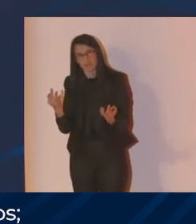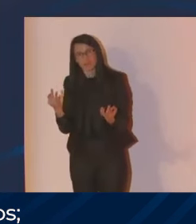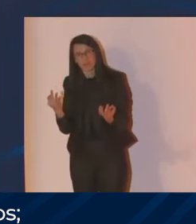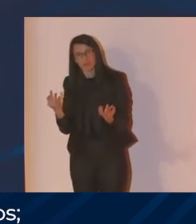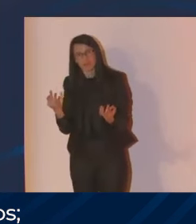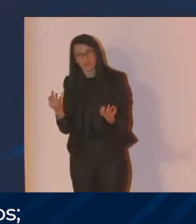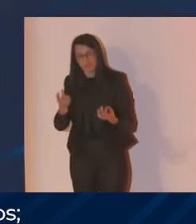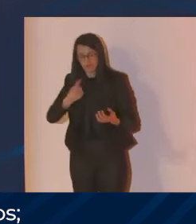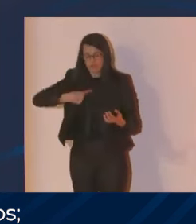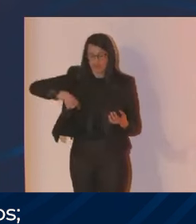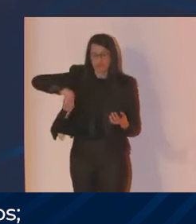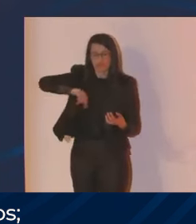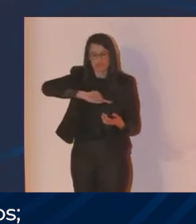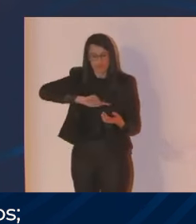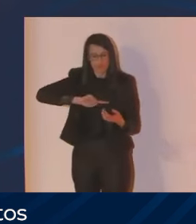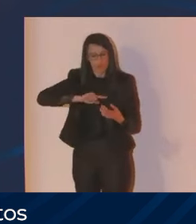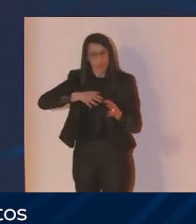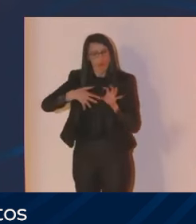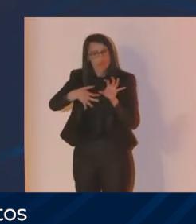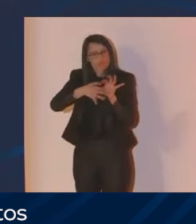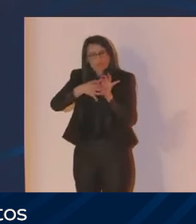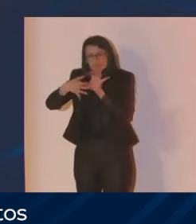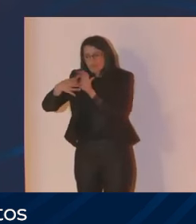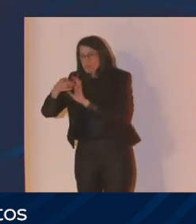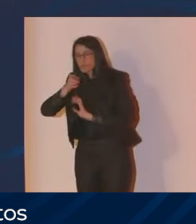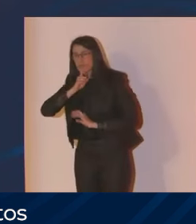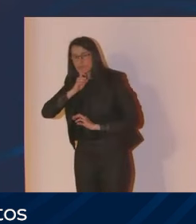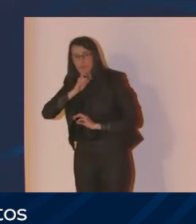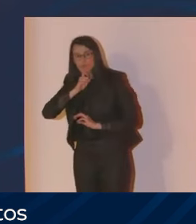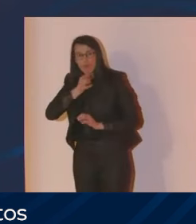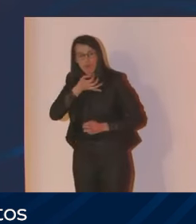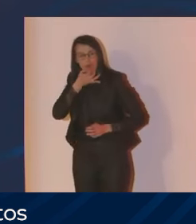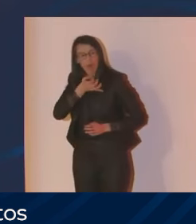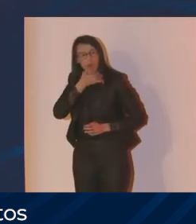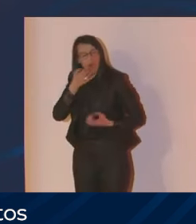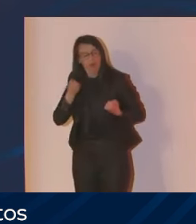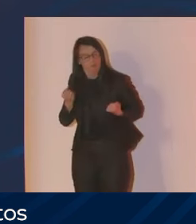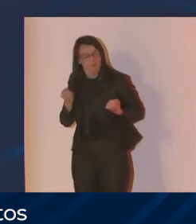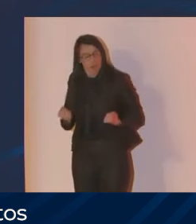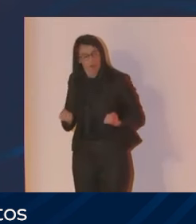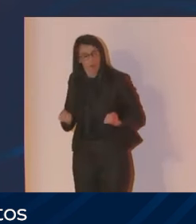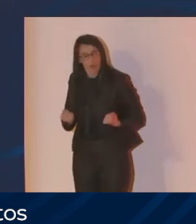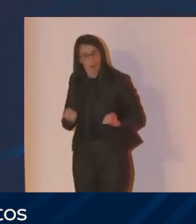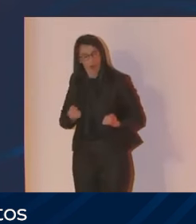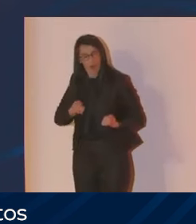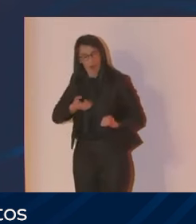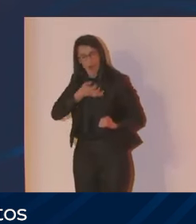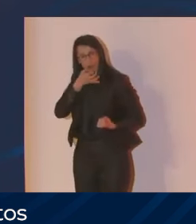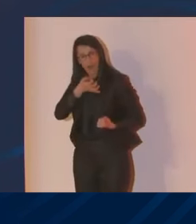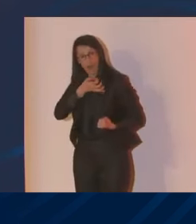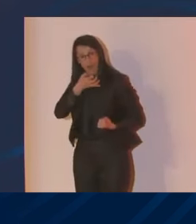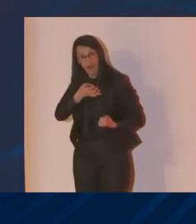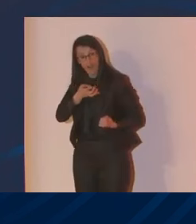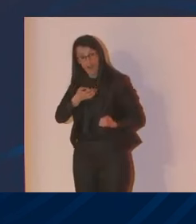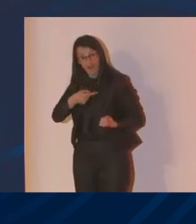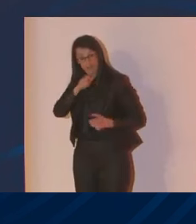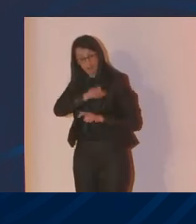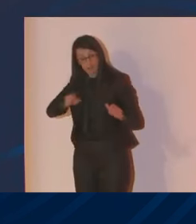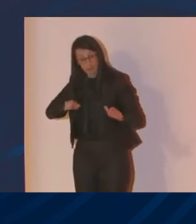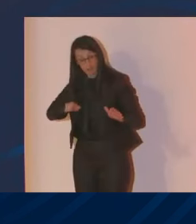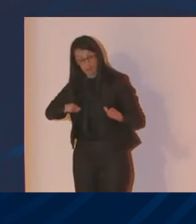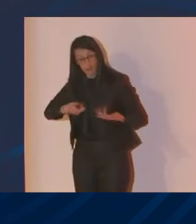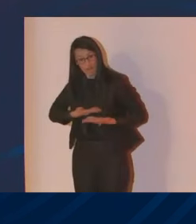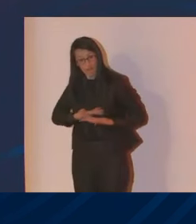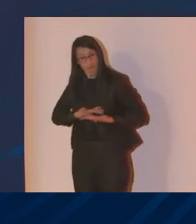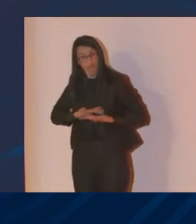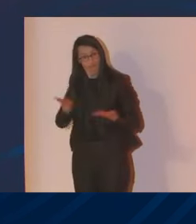que somos con los otros, que la fuerza de su discurso radica en todos esos actos de generosidad